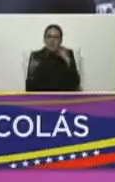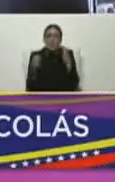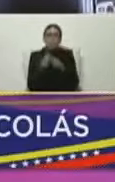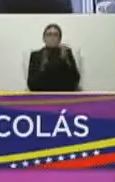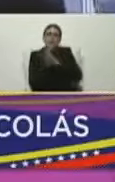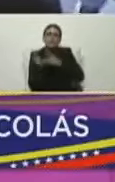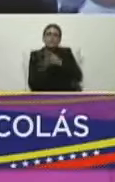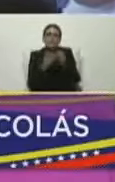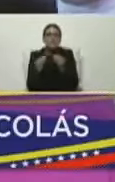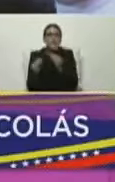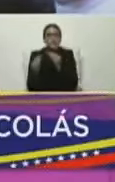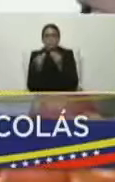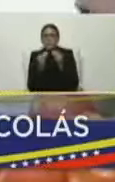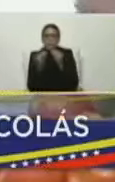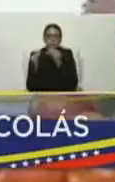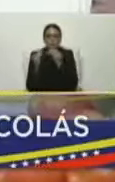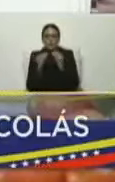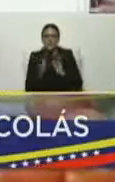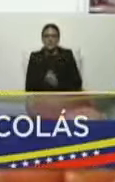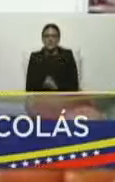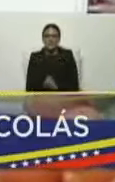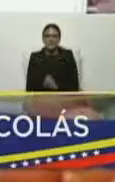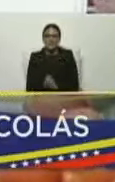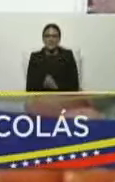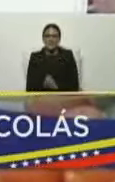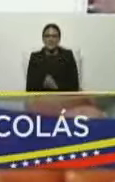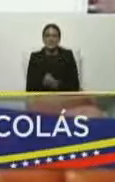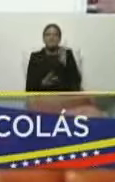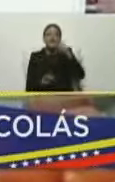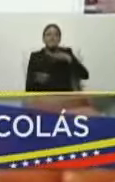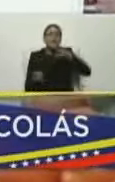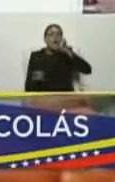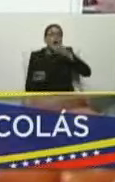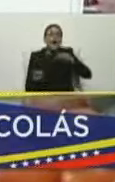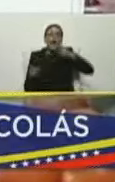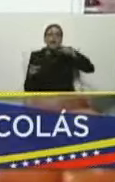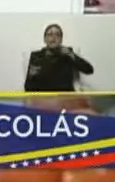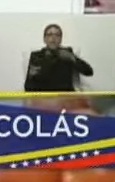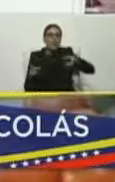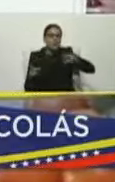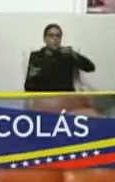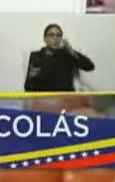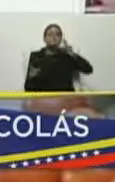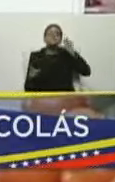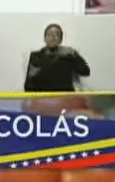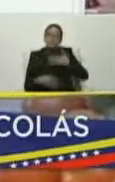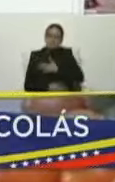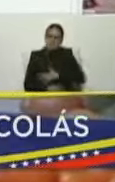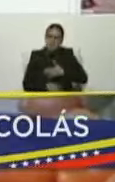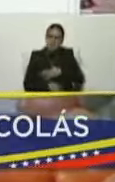Mantequillita. No puede faltar la mantequillita. Y un marroncito. Ah,